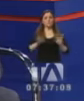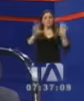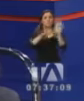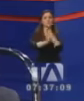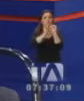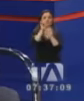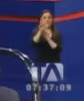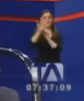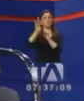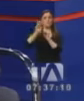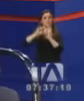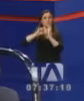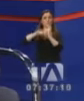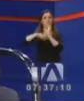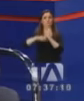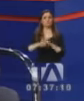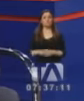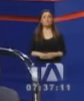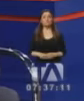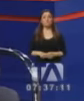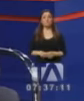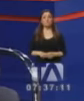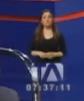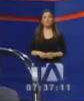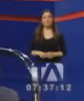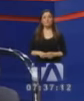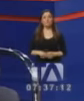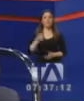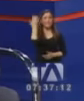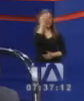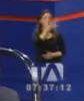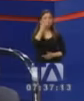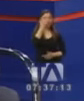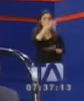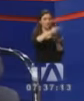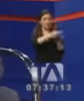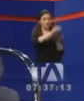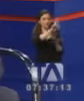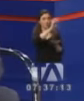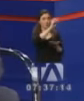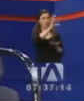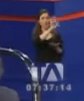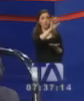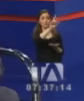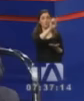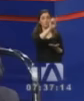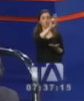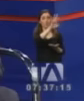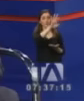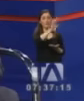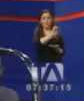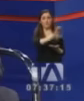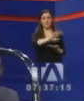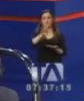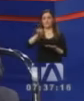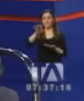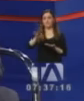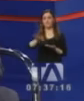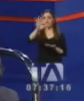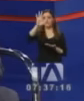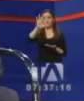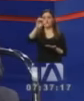mañana con 37 minutos en Esmeraldas, entre las parroquias de Rocafuerte y La Tola. La Armada logró